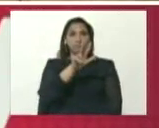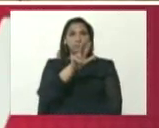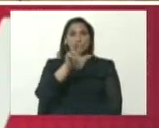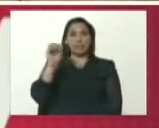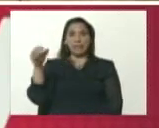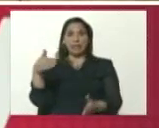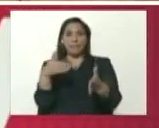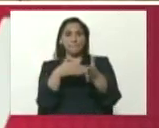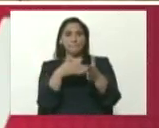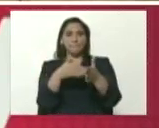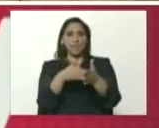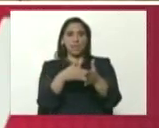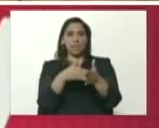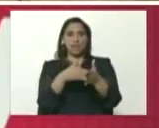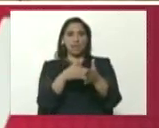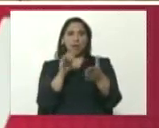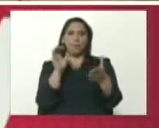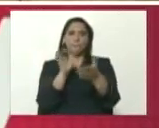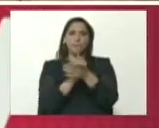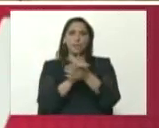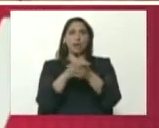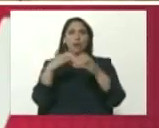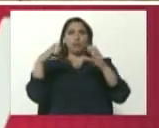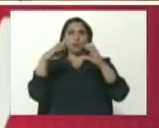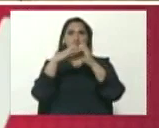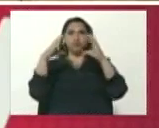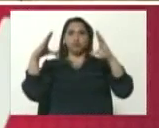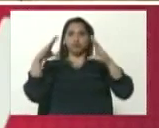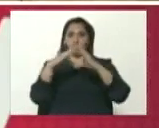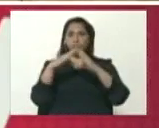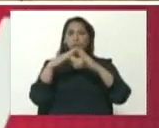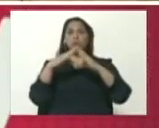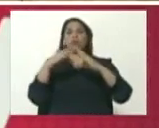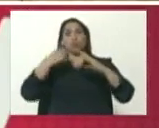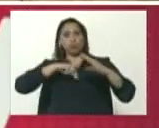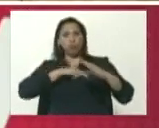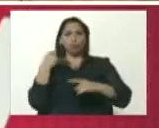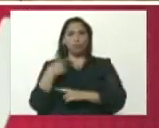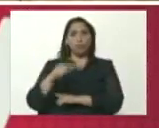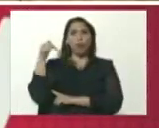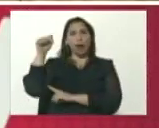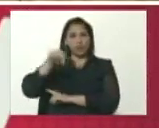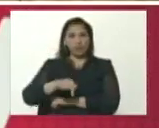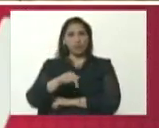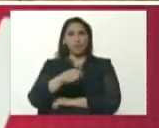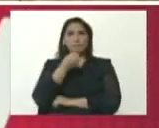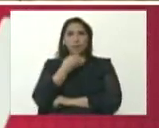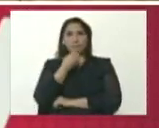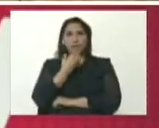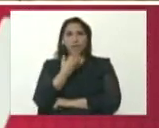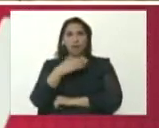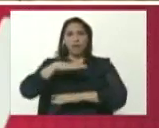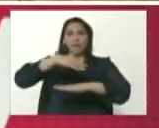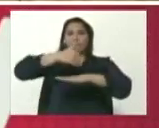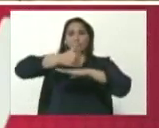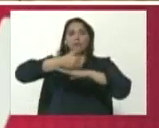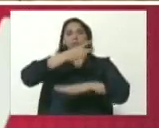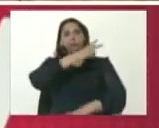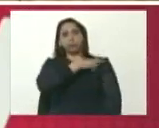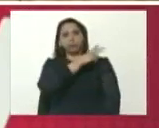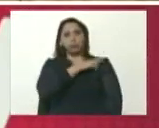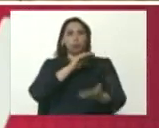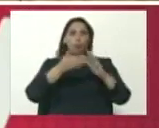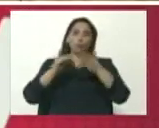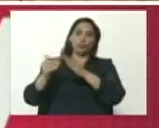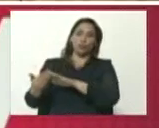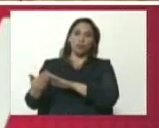30,000 compañeras de hogares de la patria. Nosotros tenemos acá, como usted bien lo mencionó, está el jefe de comunidad, el